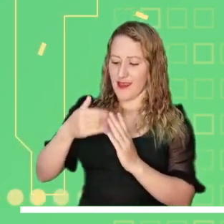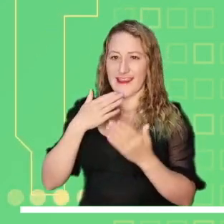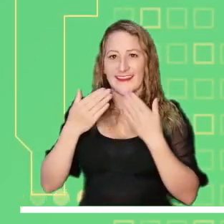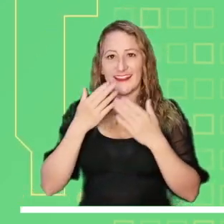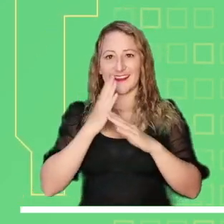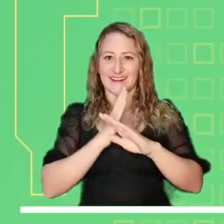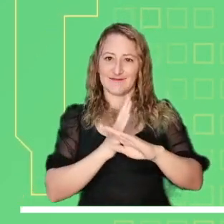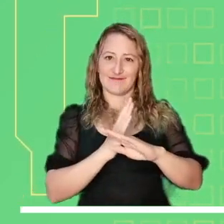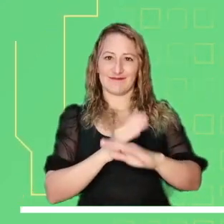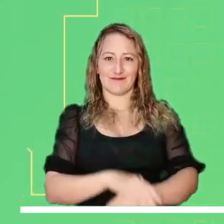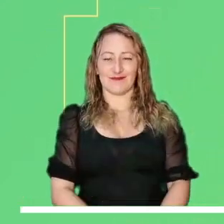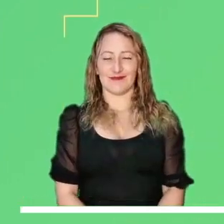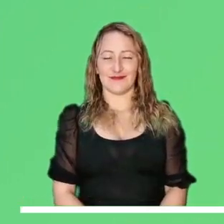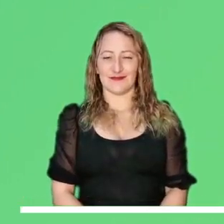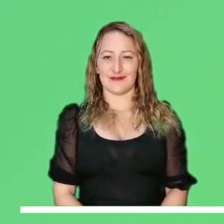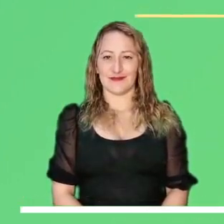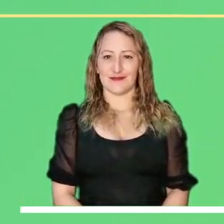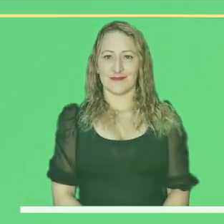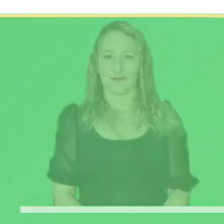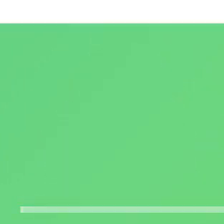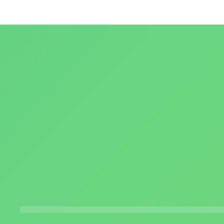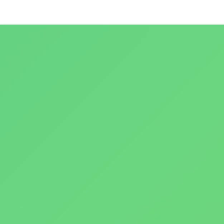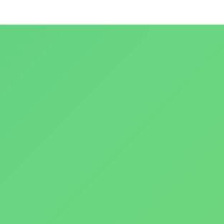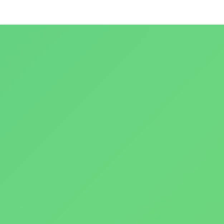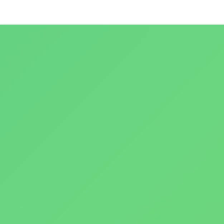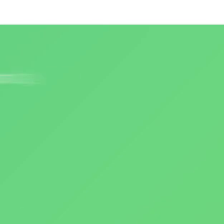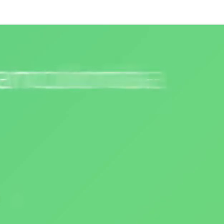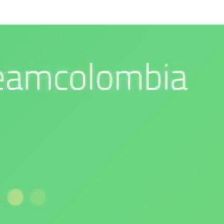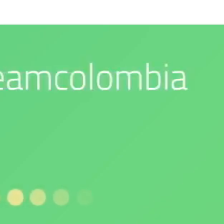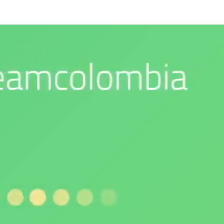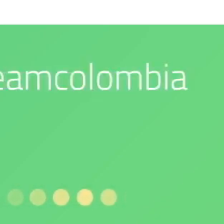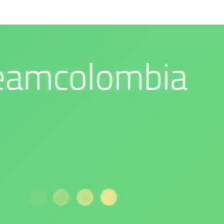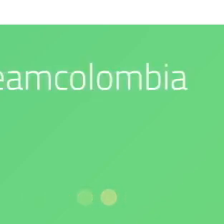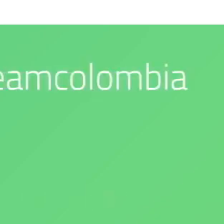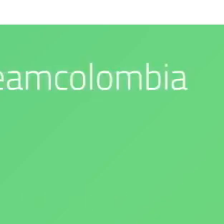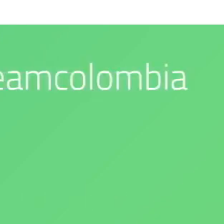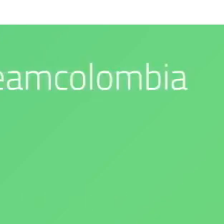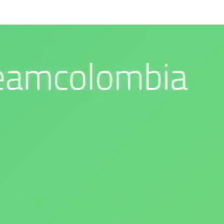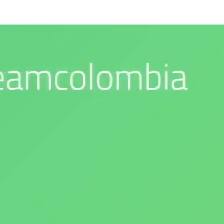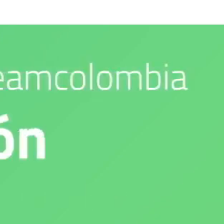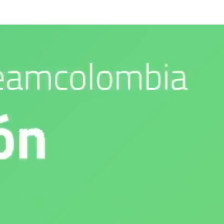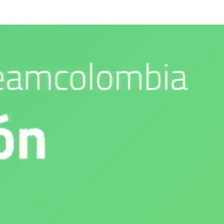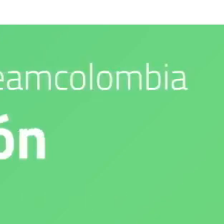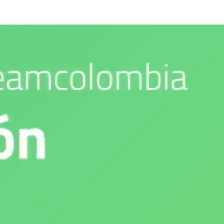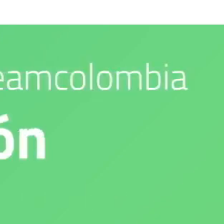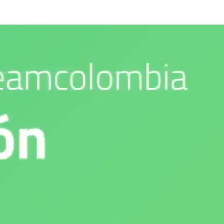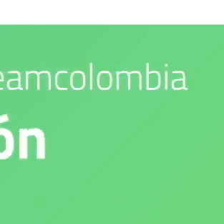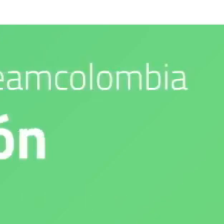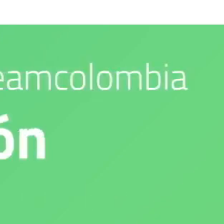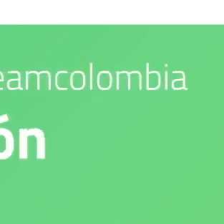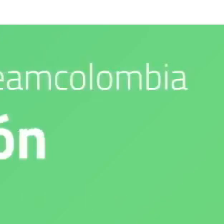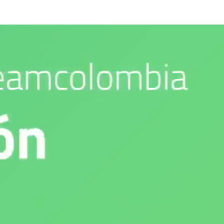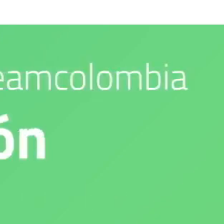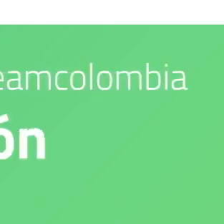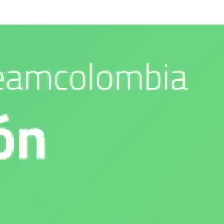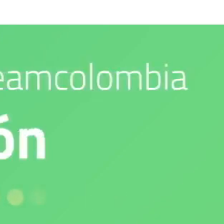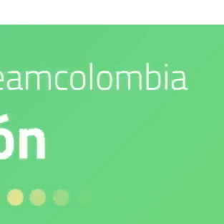en nuestras redes sociales. Nuestro compromiso es con el medio ambiente. IDEAM es confianza y prevención.